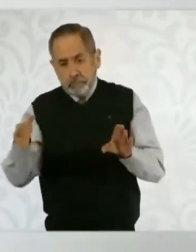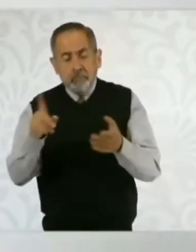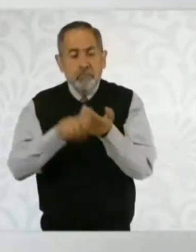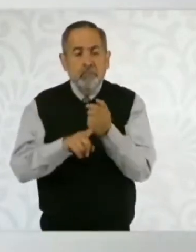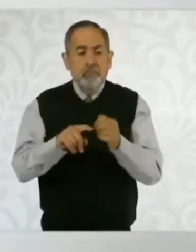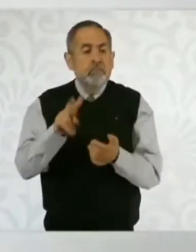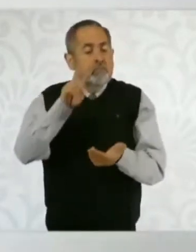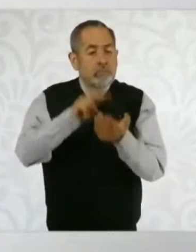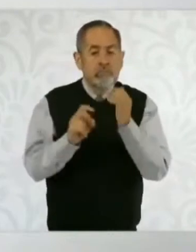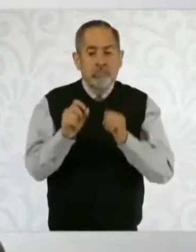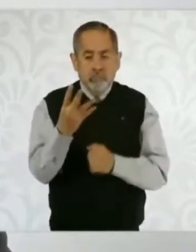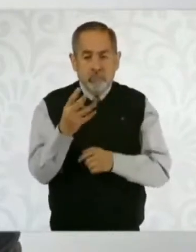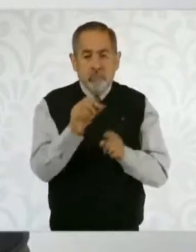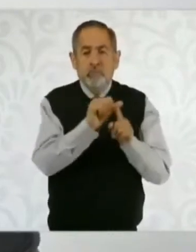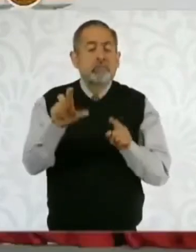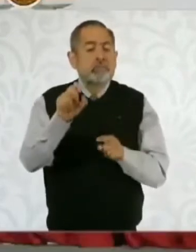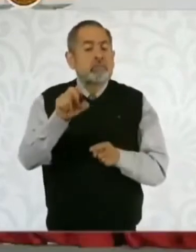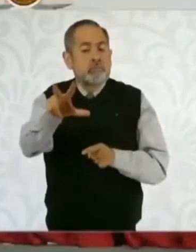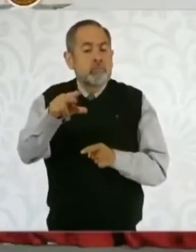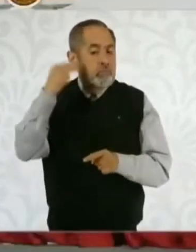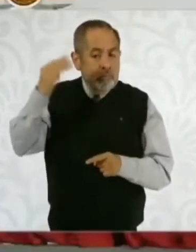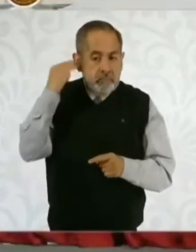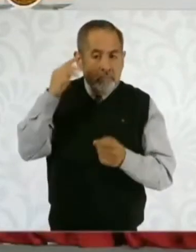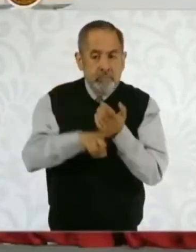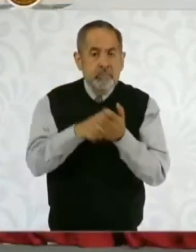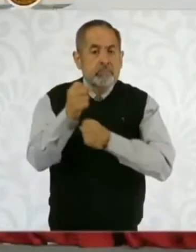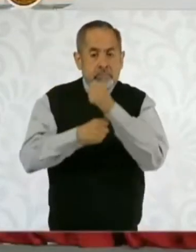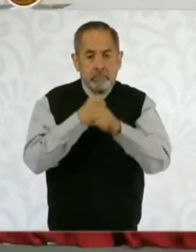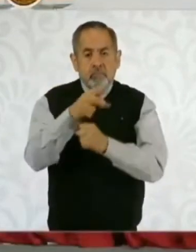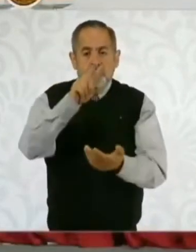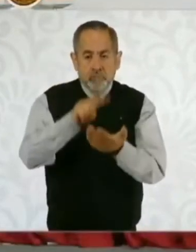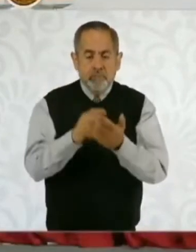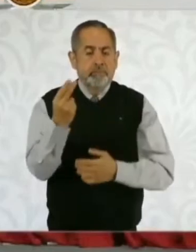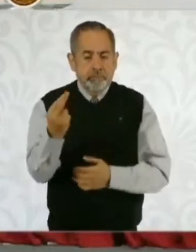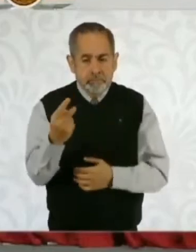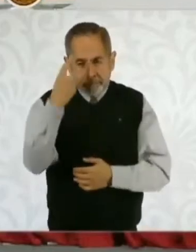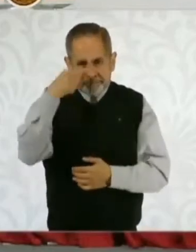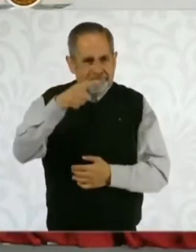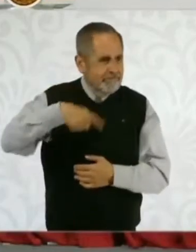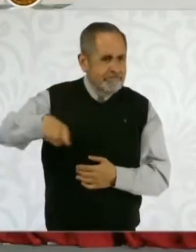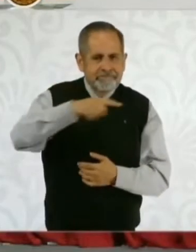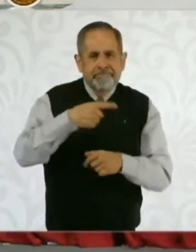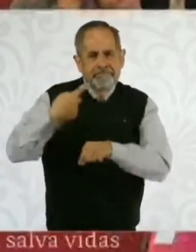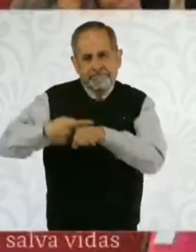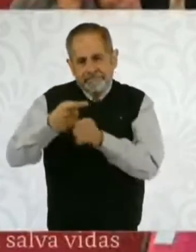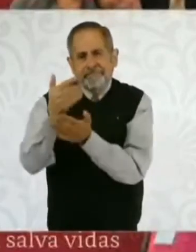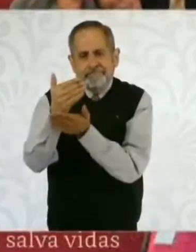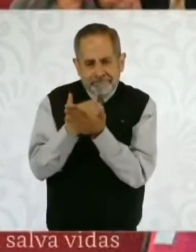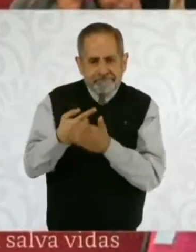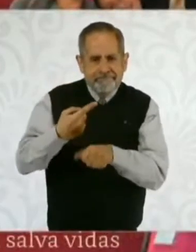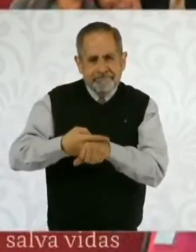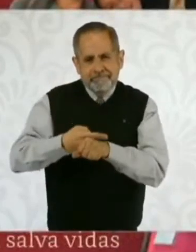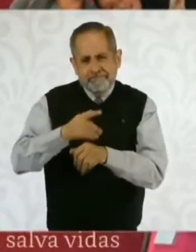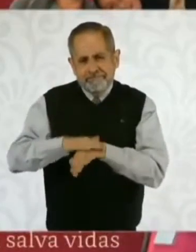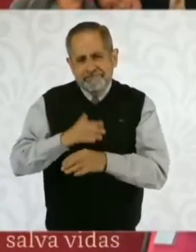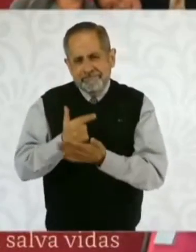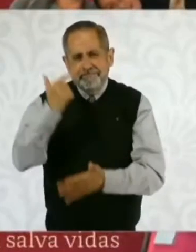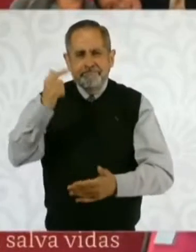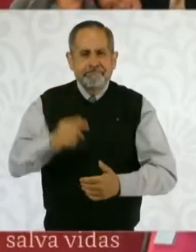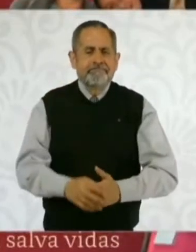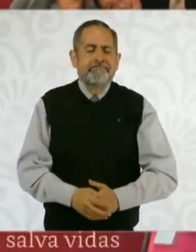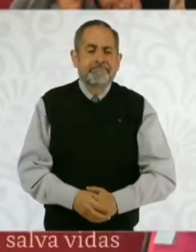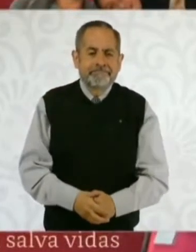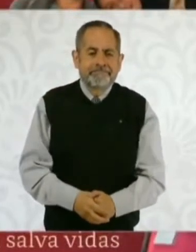del 24 al 28 de marzo del 2025 para prevenir las enfermedades respiratorias graves relacionadas